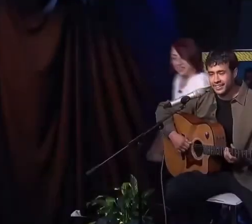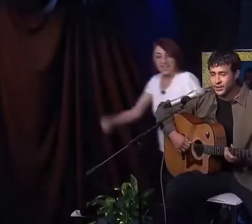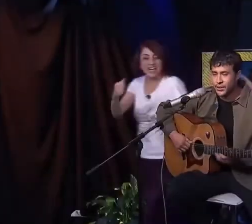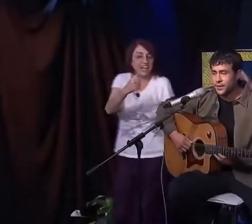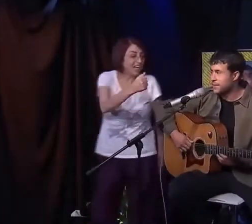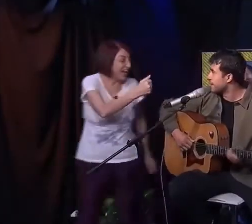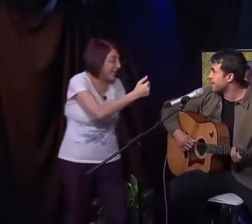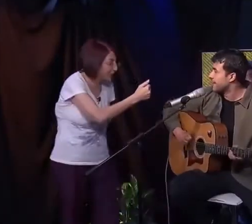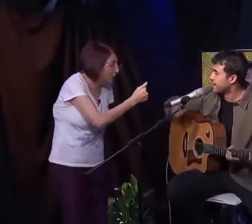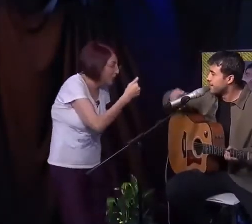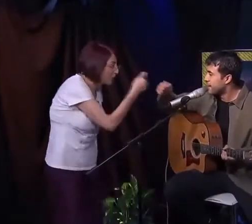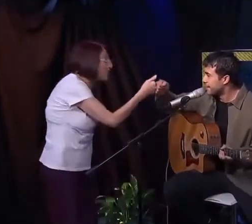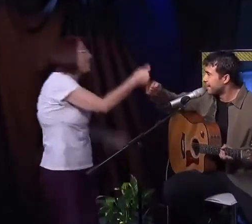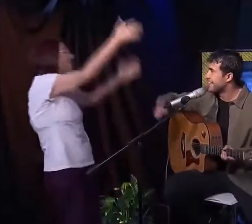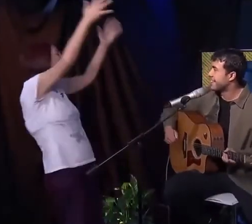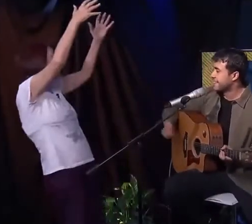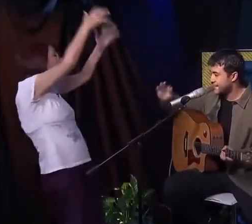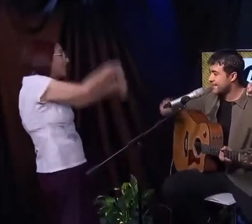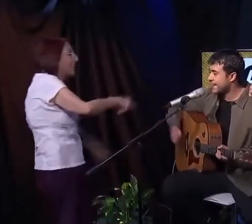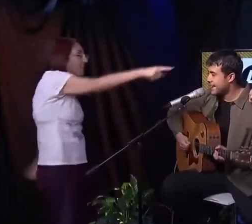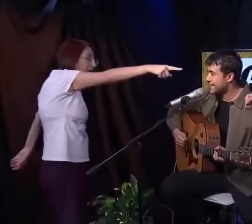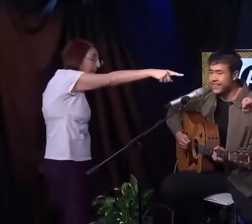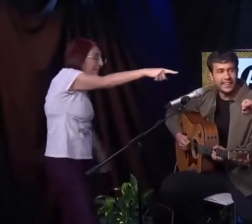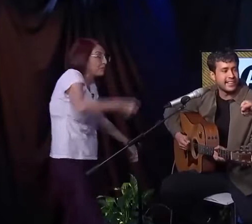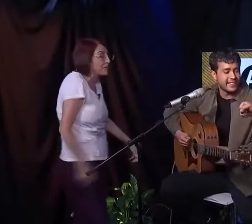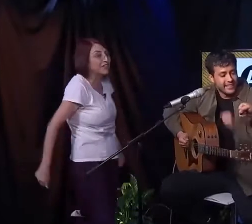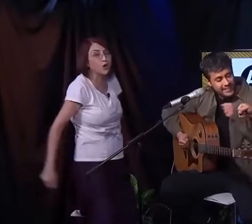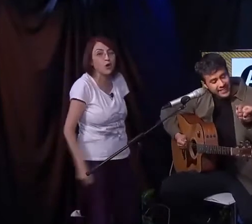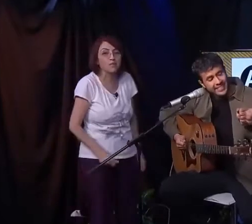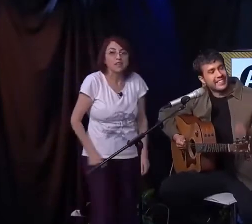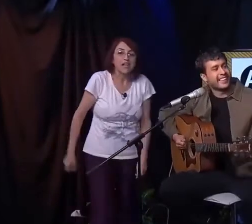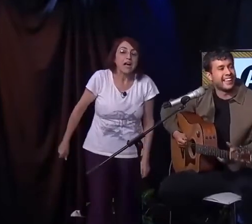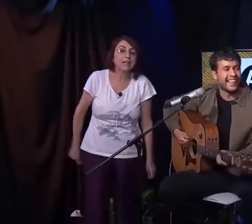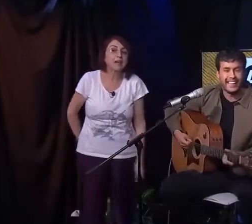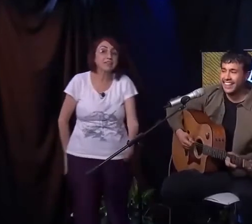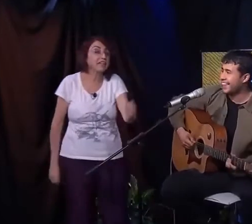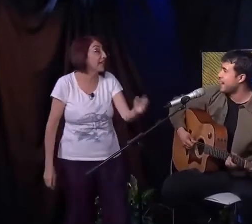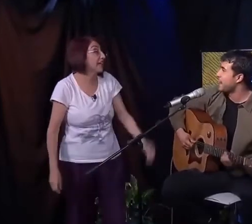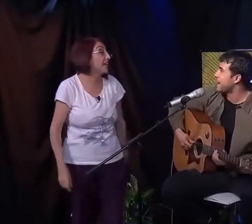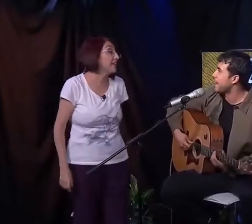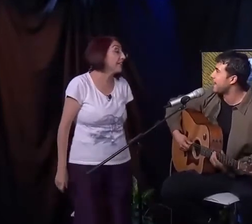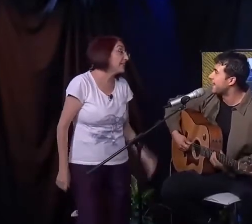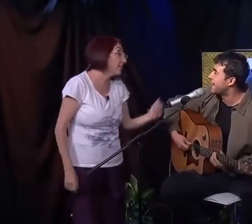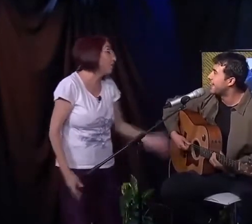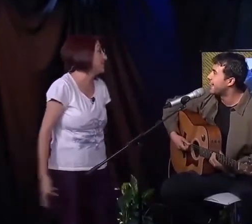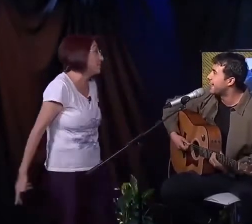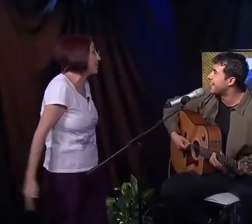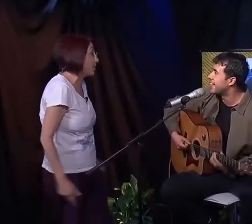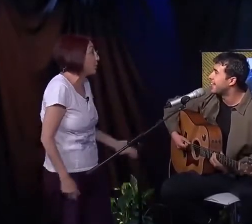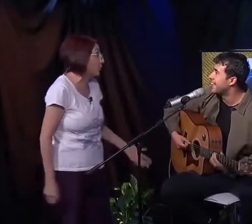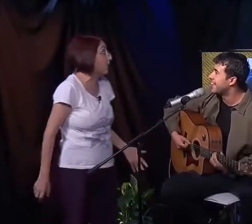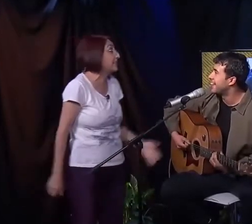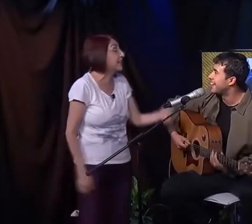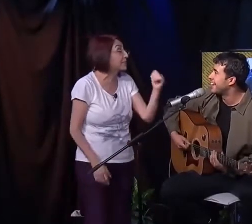El Arturo, así es. El Arturo. ¿Cómo está, compañero? Allá bien, le da puñito. Además, fíjate, cantar en tres idiomas al